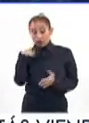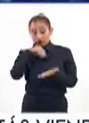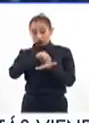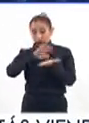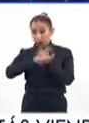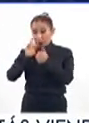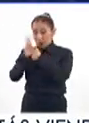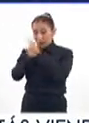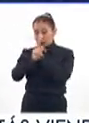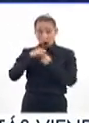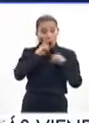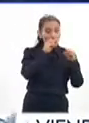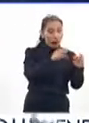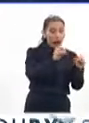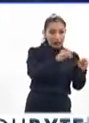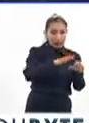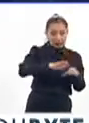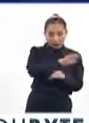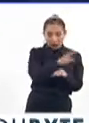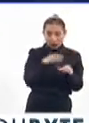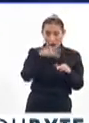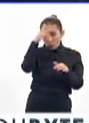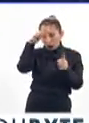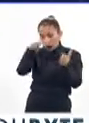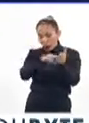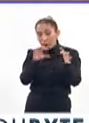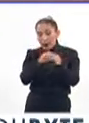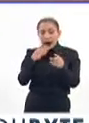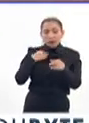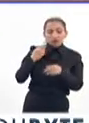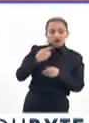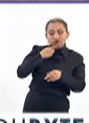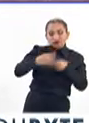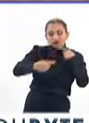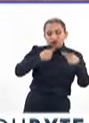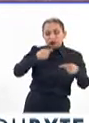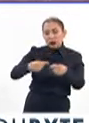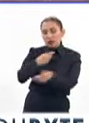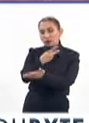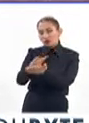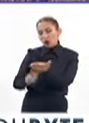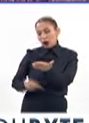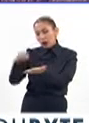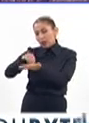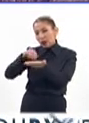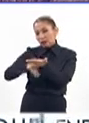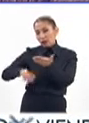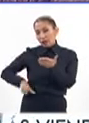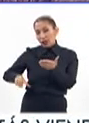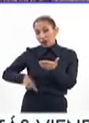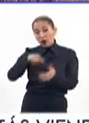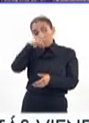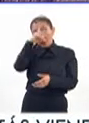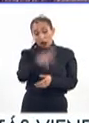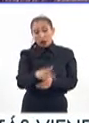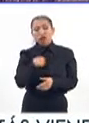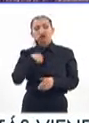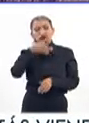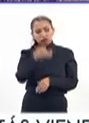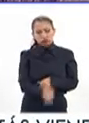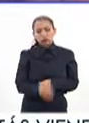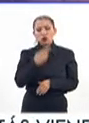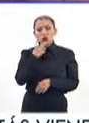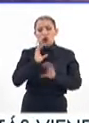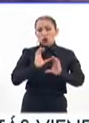las naciones y las agencias se suman convenios para la gestión y el impulso de políticas públicas. México es un país comprometido